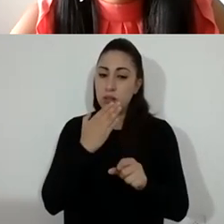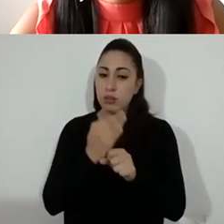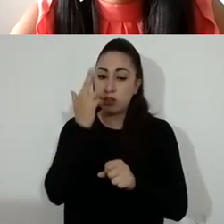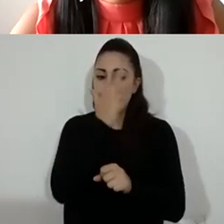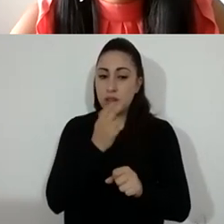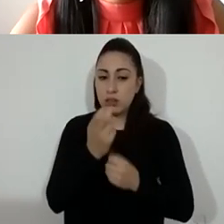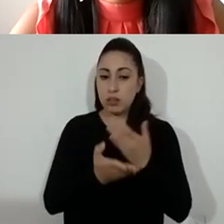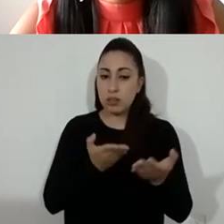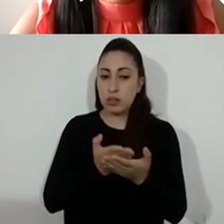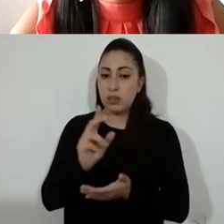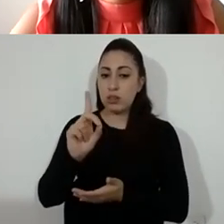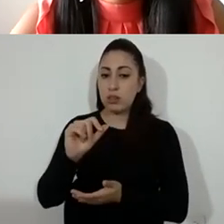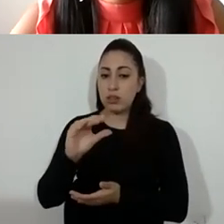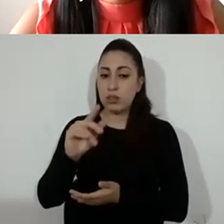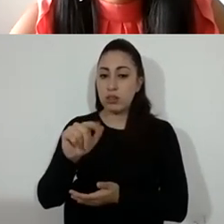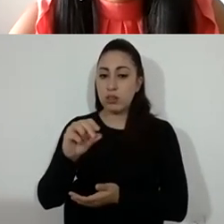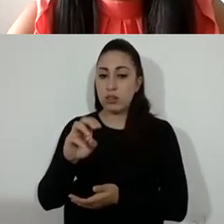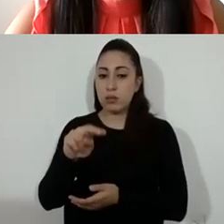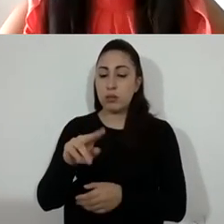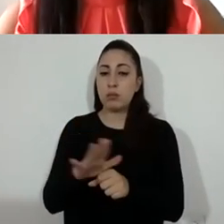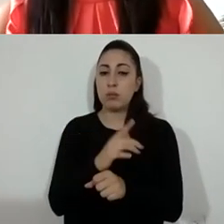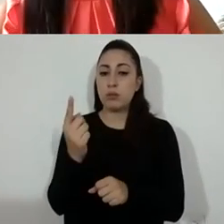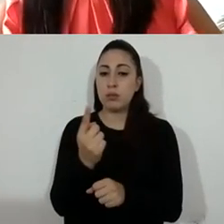Estamos trayendo